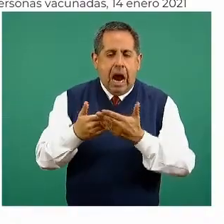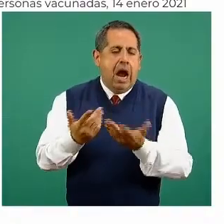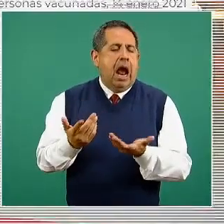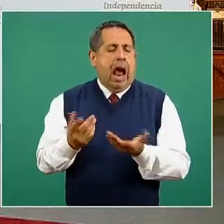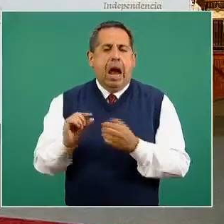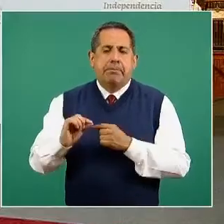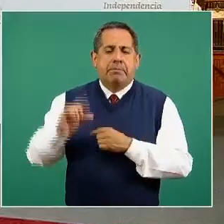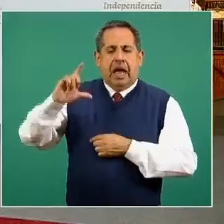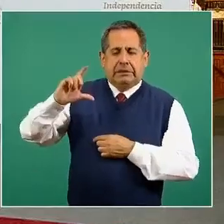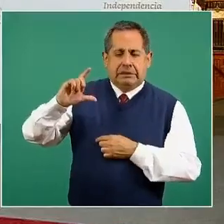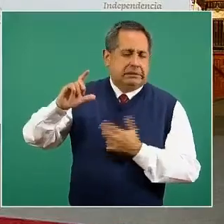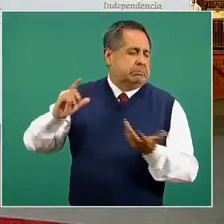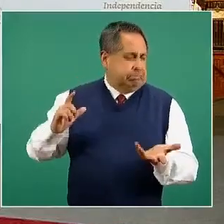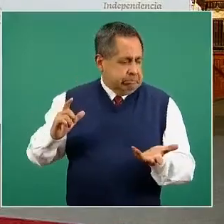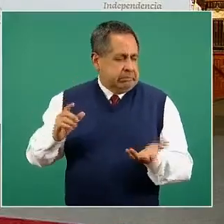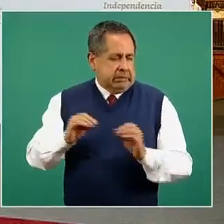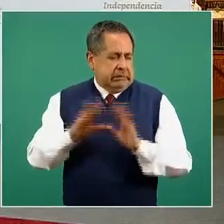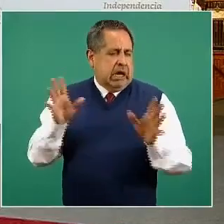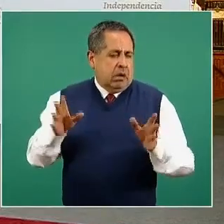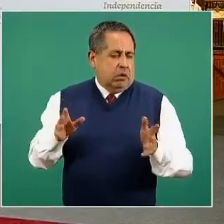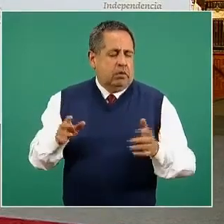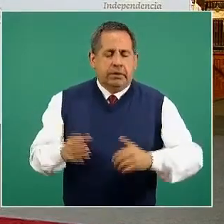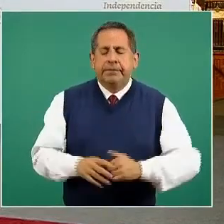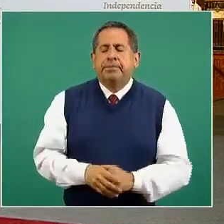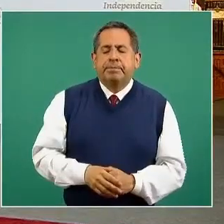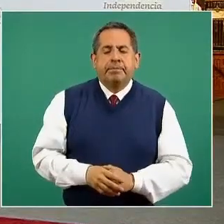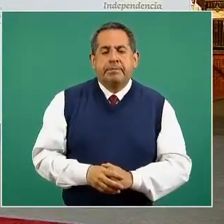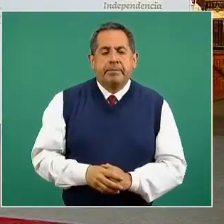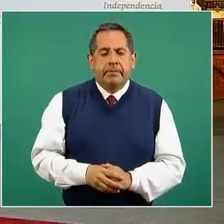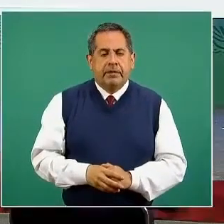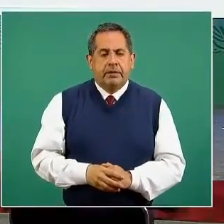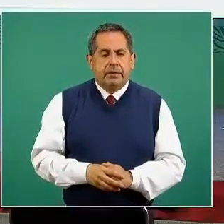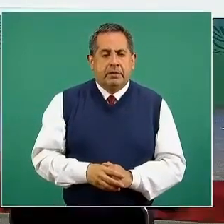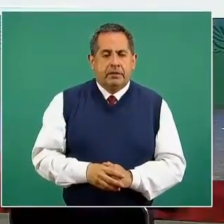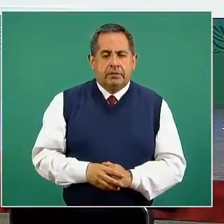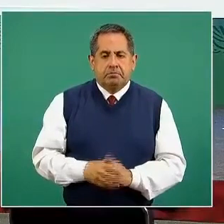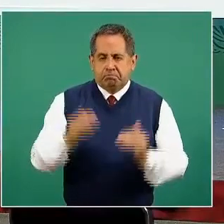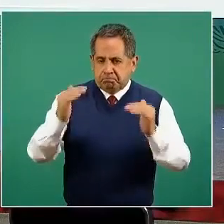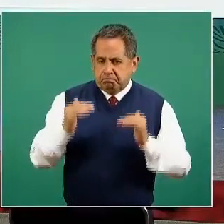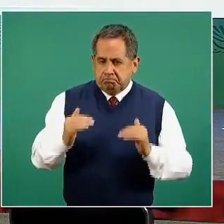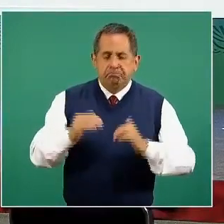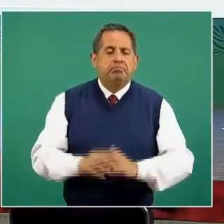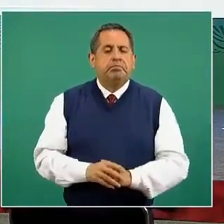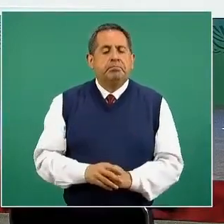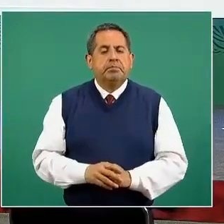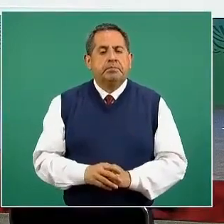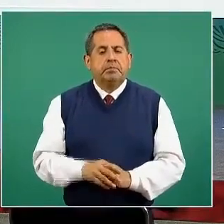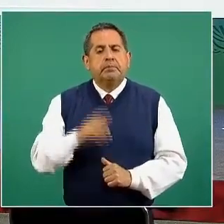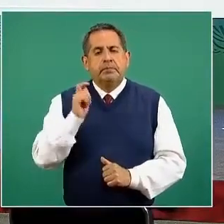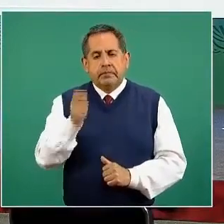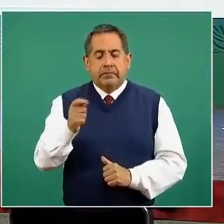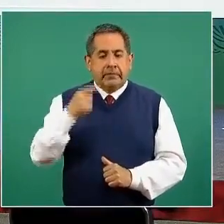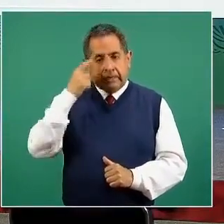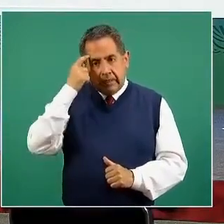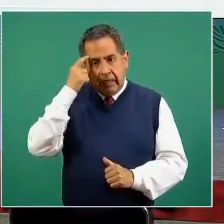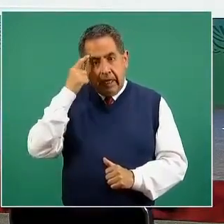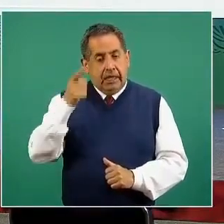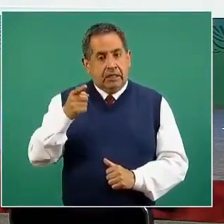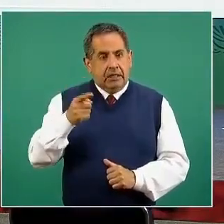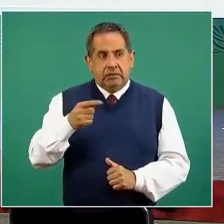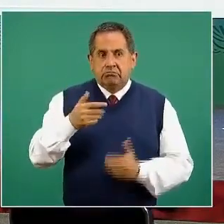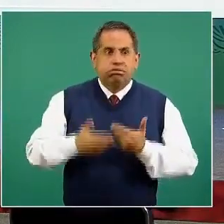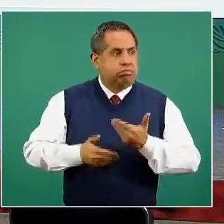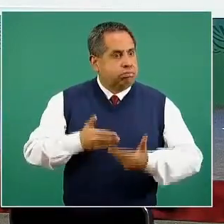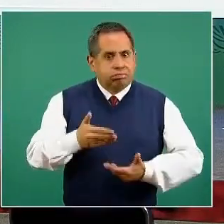hasta el cierre de la vacunación de hoy. La siguiente, por favor. Esto, desde luego, nos mantiene en este nuevo